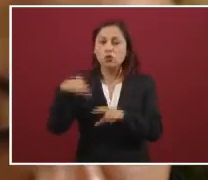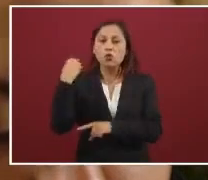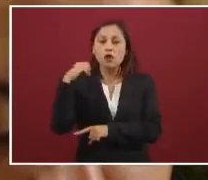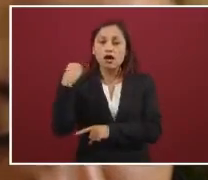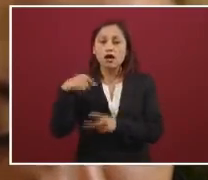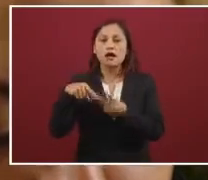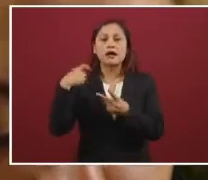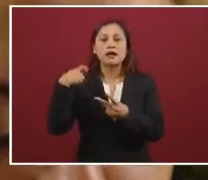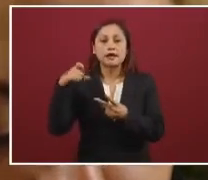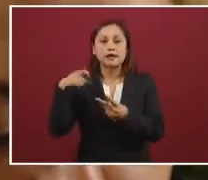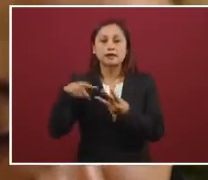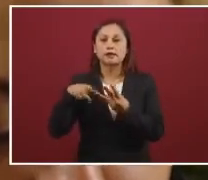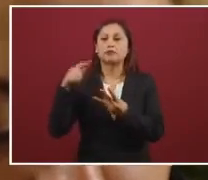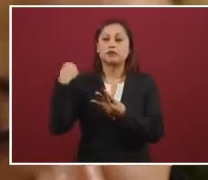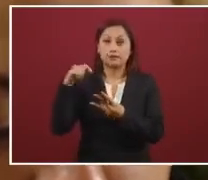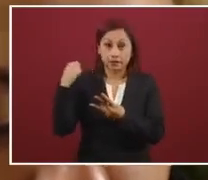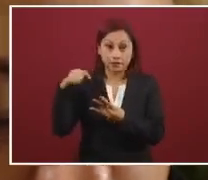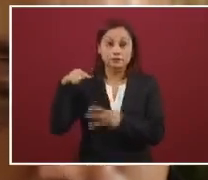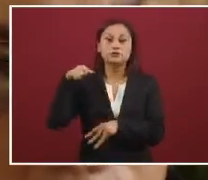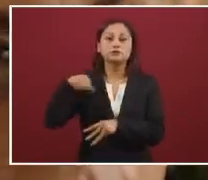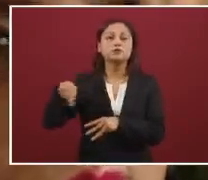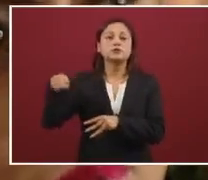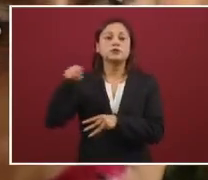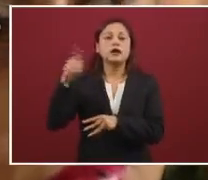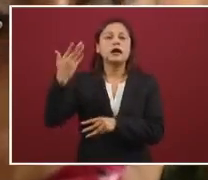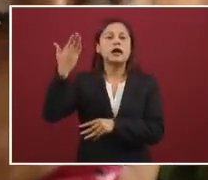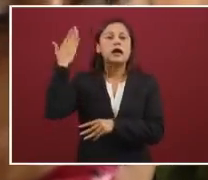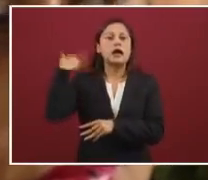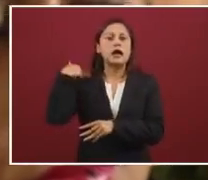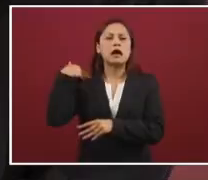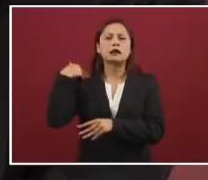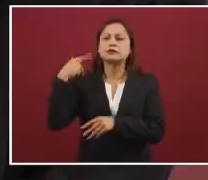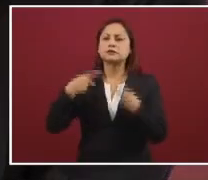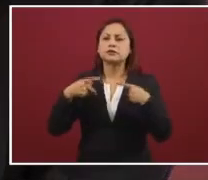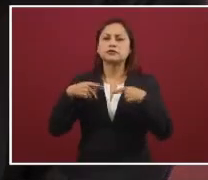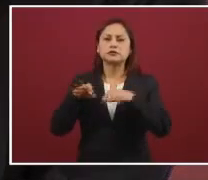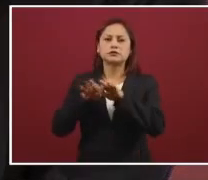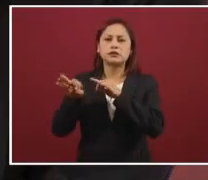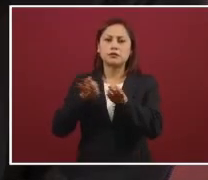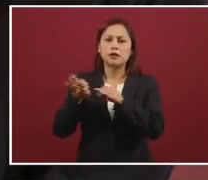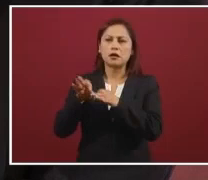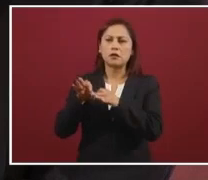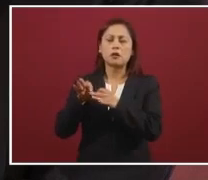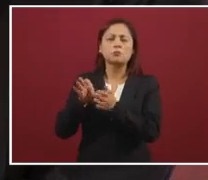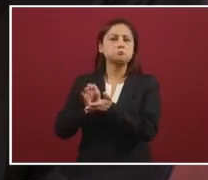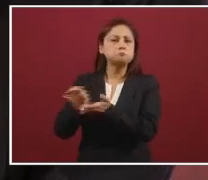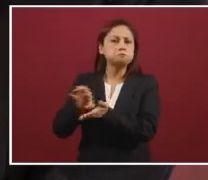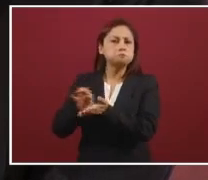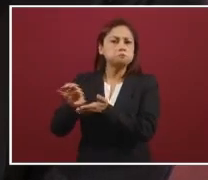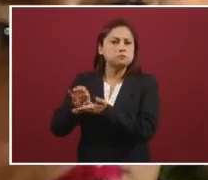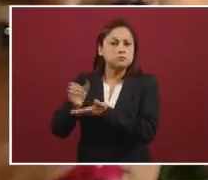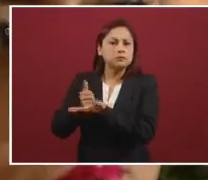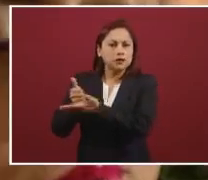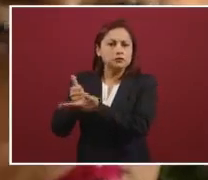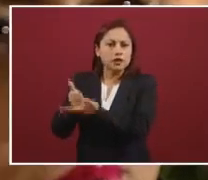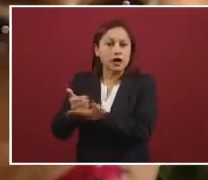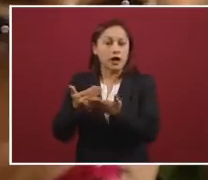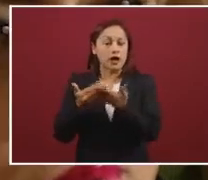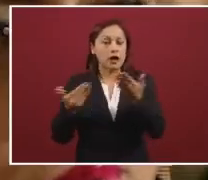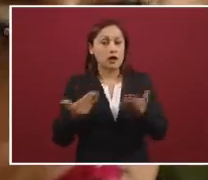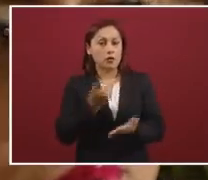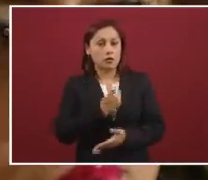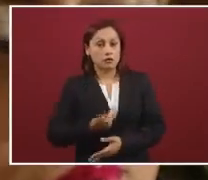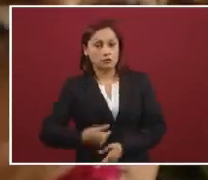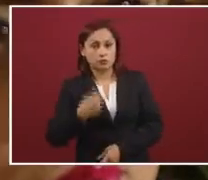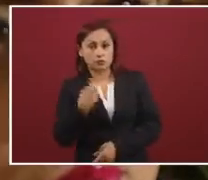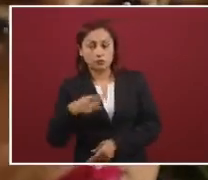o el mismo Tabasco. Y esto es un estímulo que se les daba a los trabajadores y se les daba este crédito y se les retiró en su gobierno. Primero preguntarle su